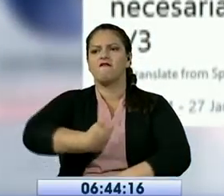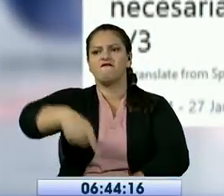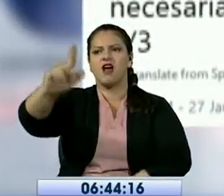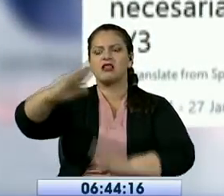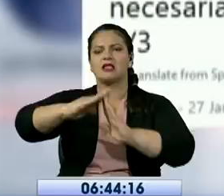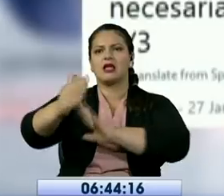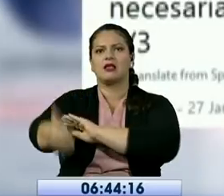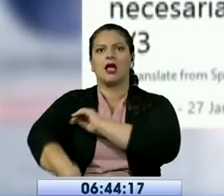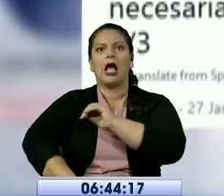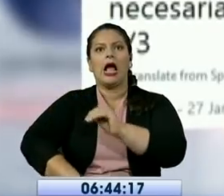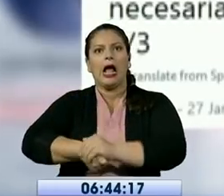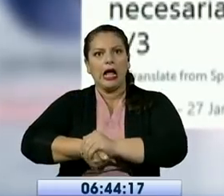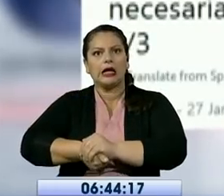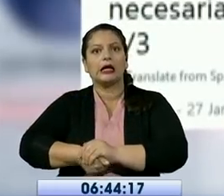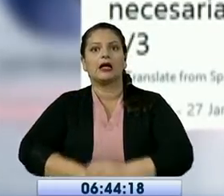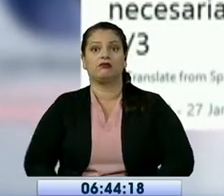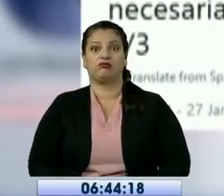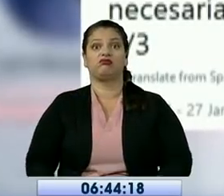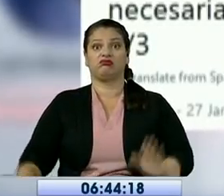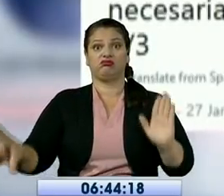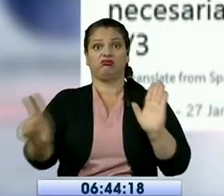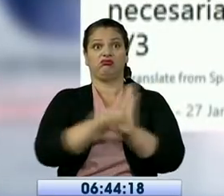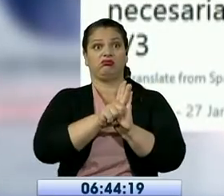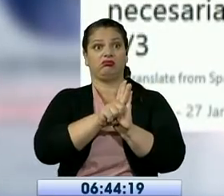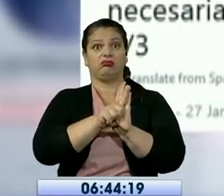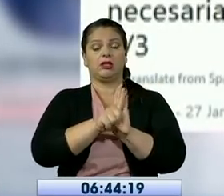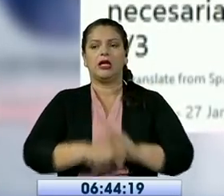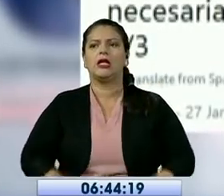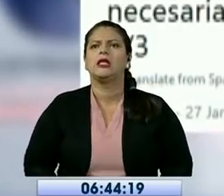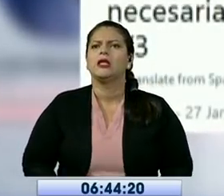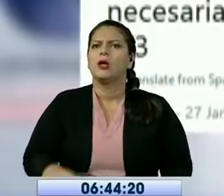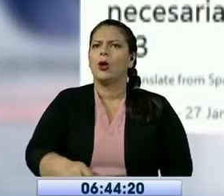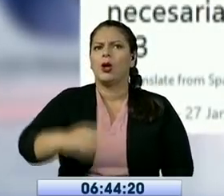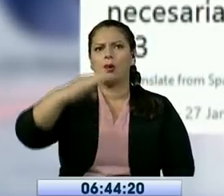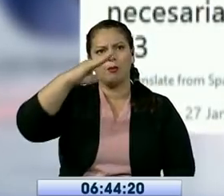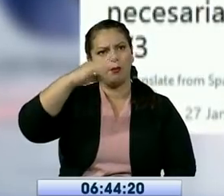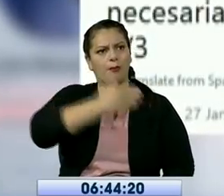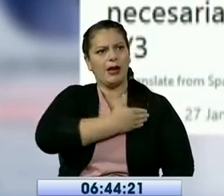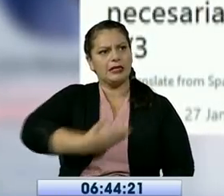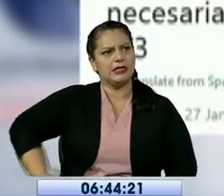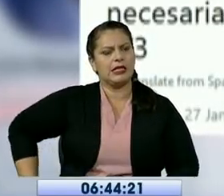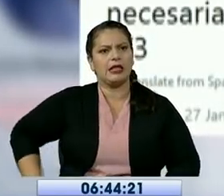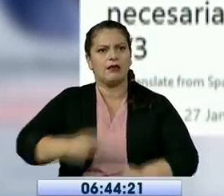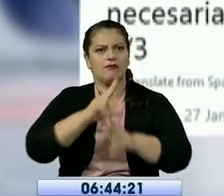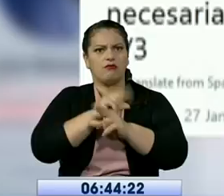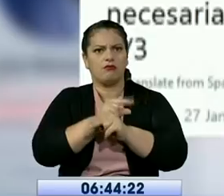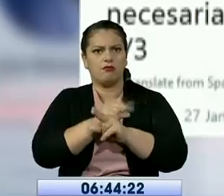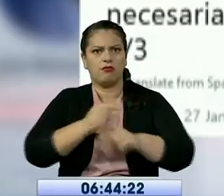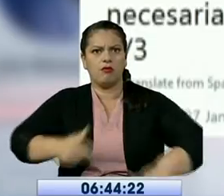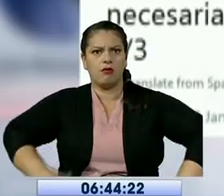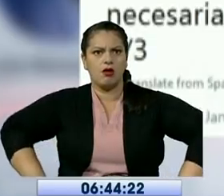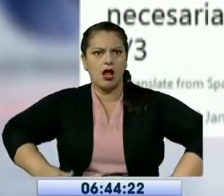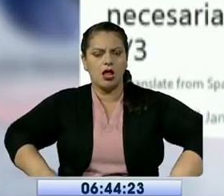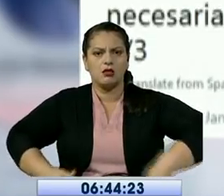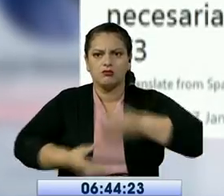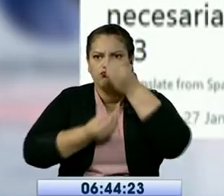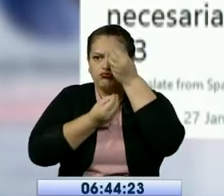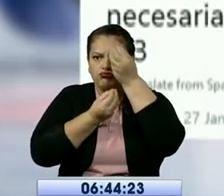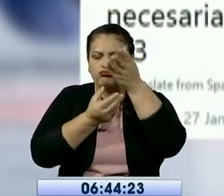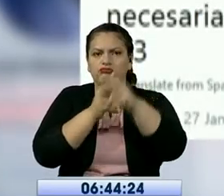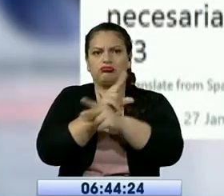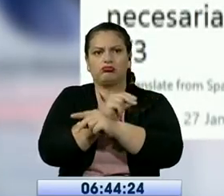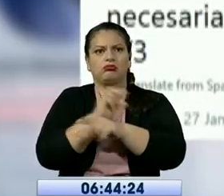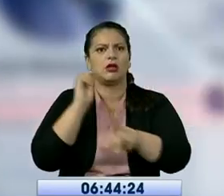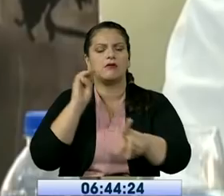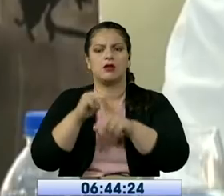de narcotraficantes que han sido golpeadas por las fuerzas de seguridad del Estado ecuatoriano. No vamos a permitir que nos